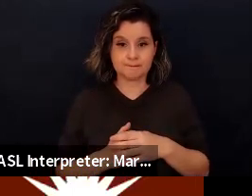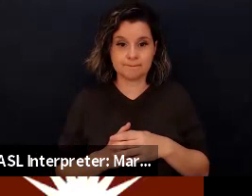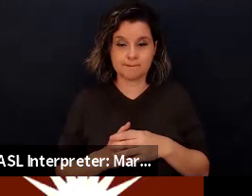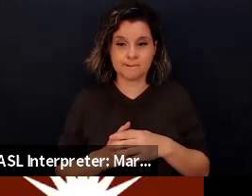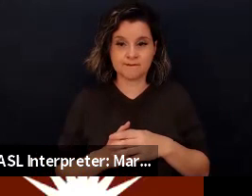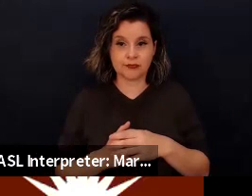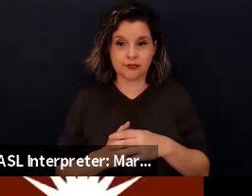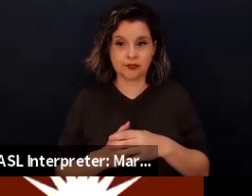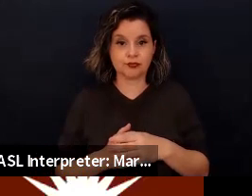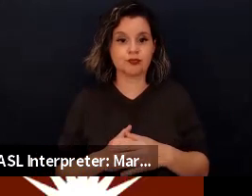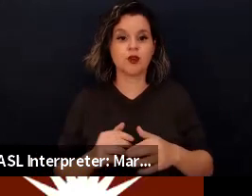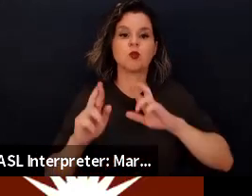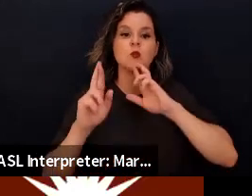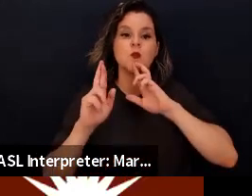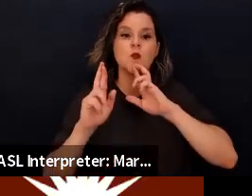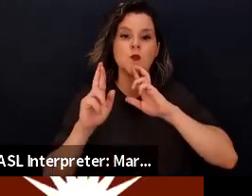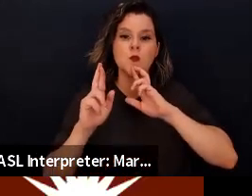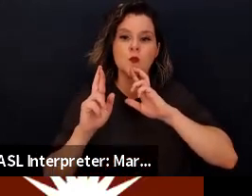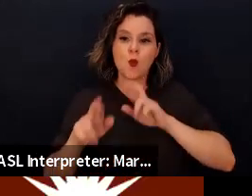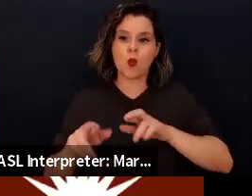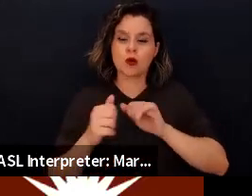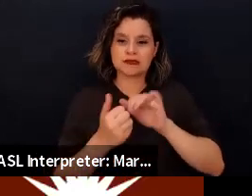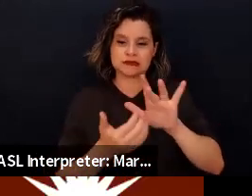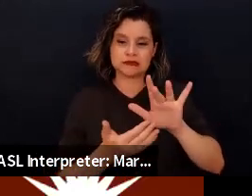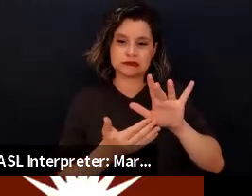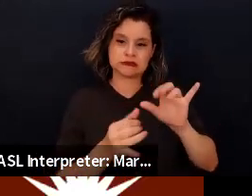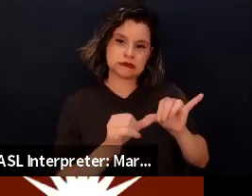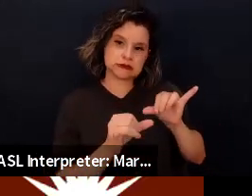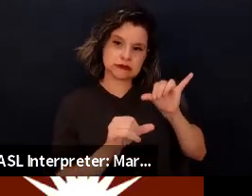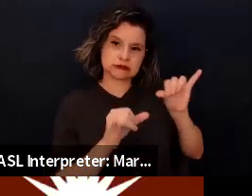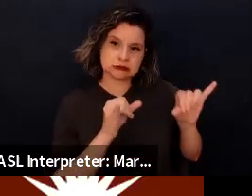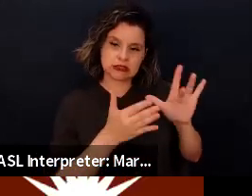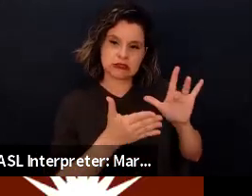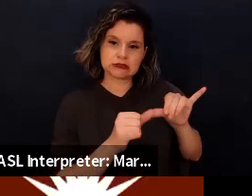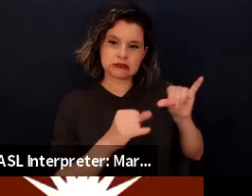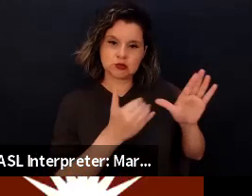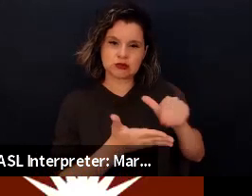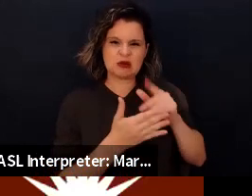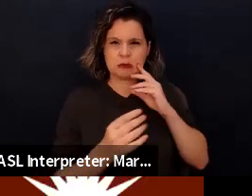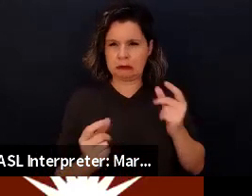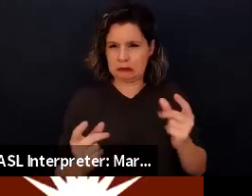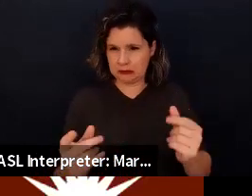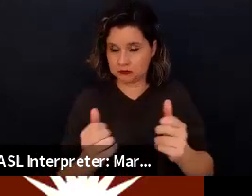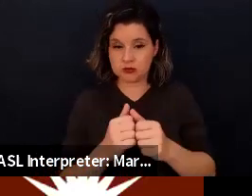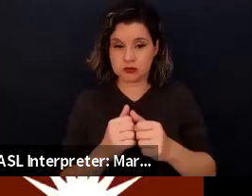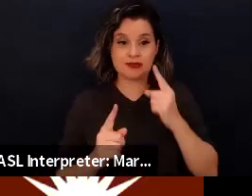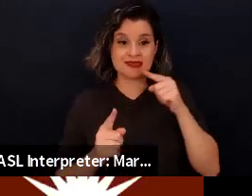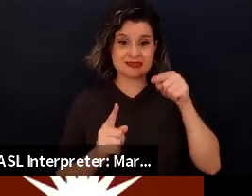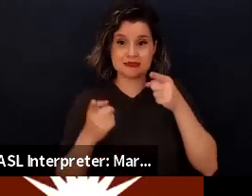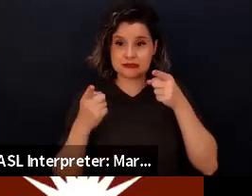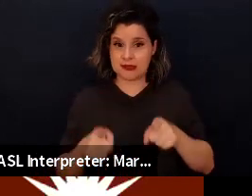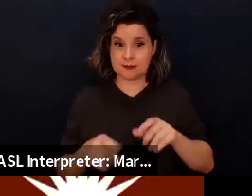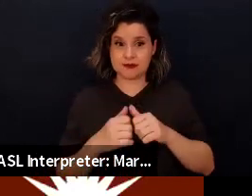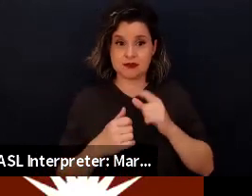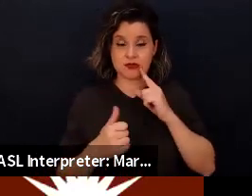es el reporte de llamadas por centro de detención. Voy a ir rapidito para que tengamos una idea. Esto surge